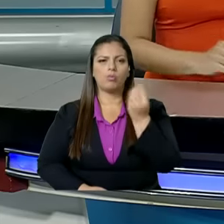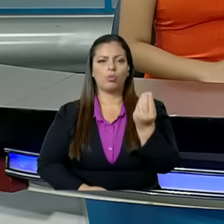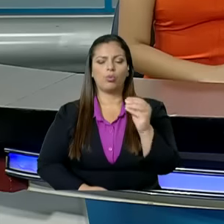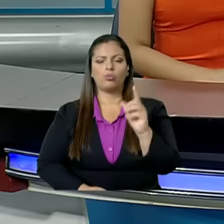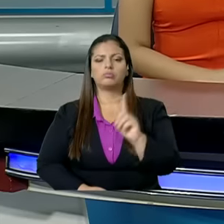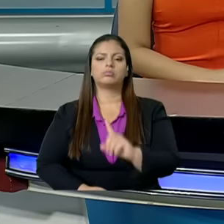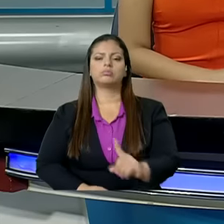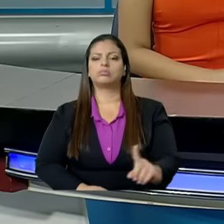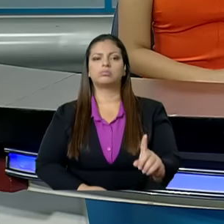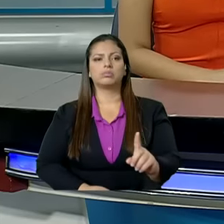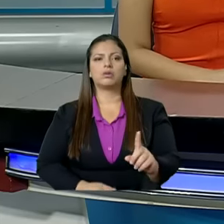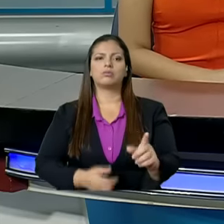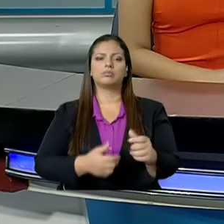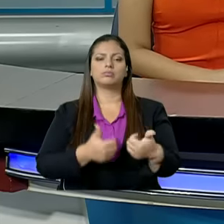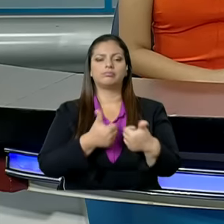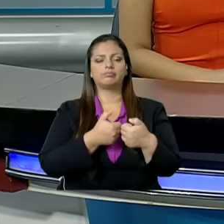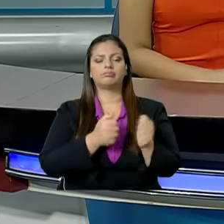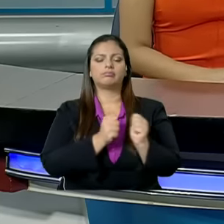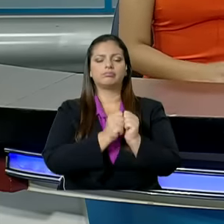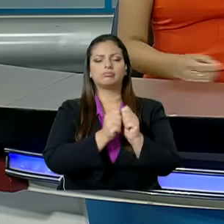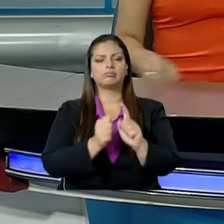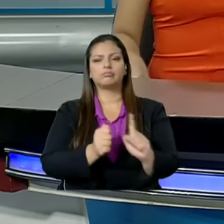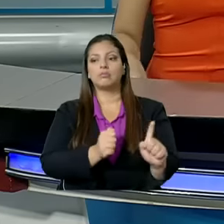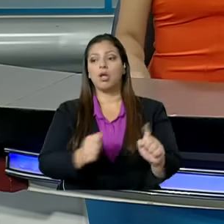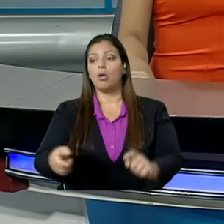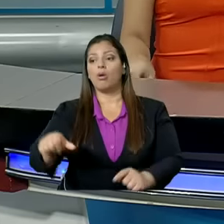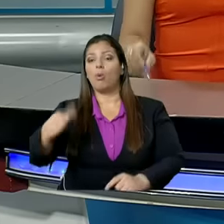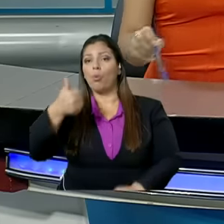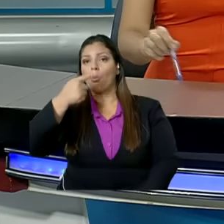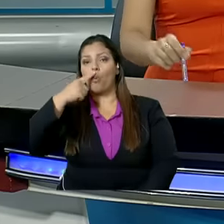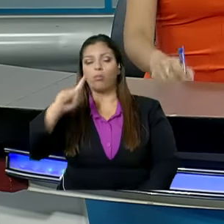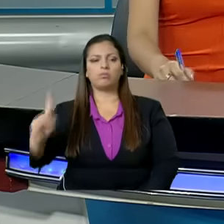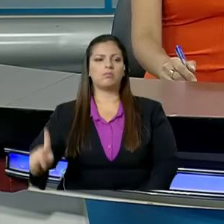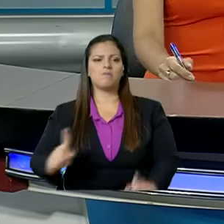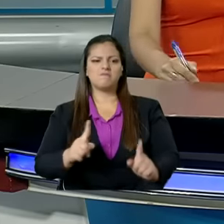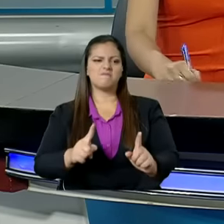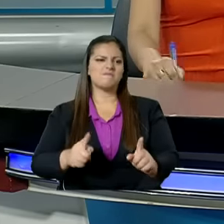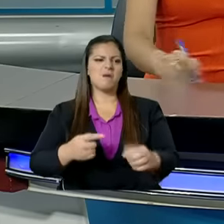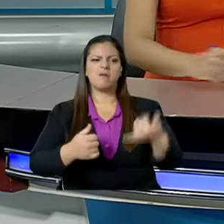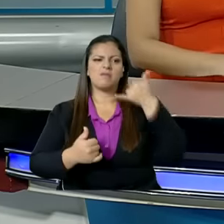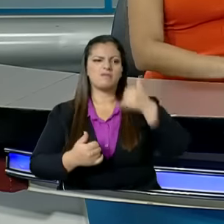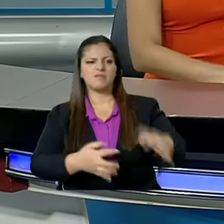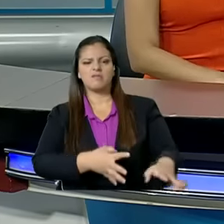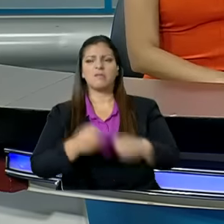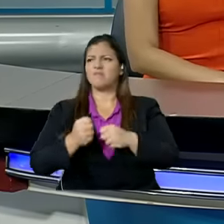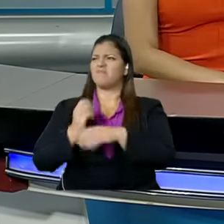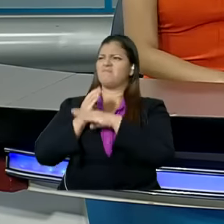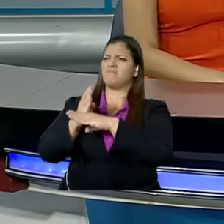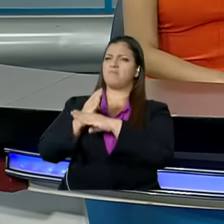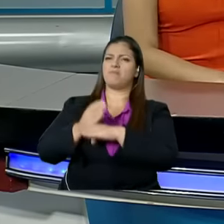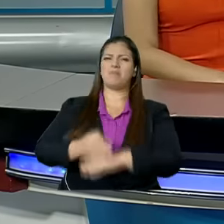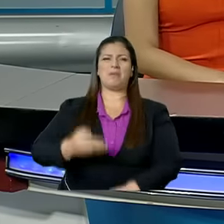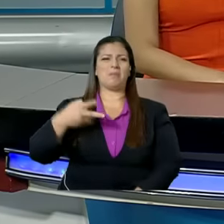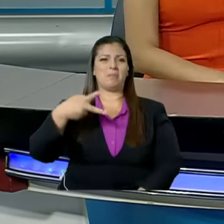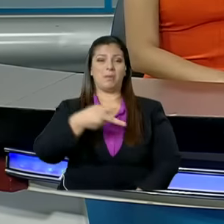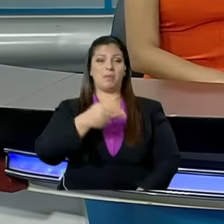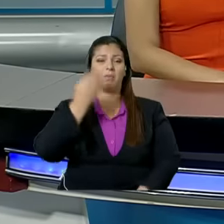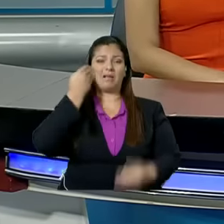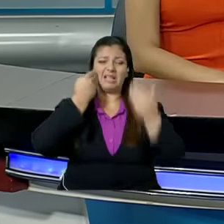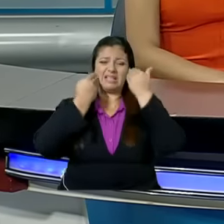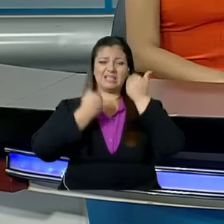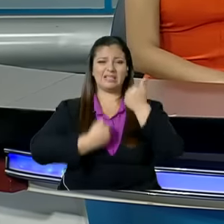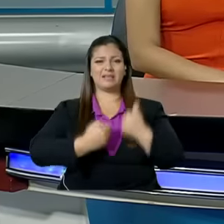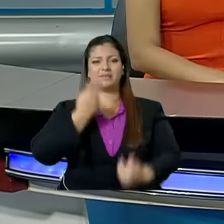agresión se registró en las inmediaciones del plantel educativo ubicado al norte de Guayaquil. ¿Veamos? Terrible esta situación, Rosalena. Veamos.